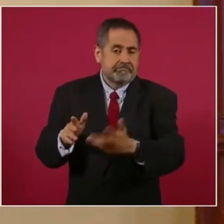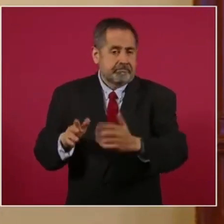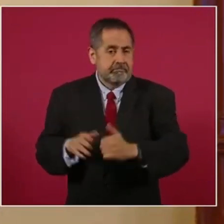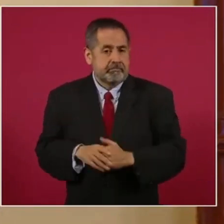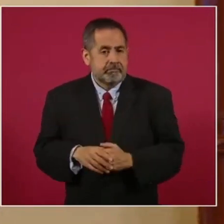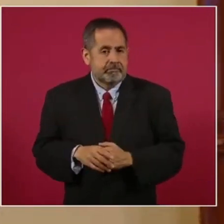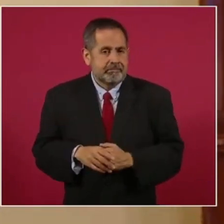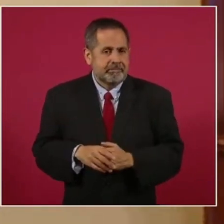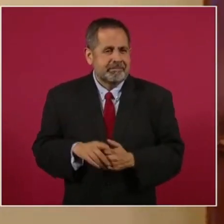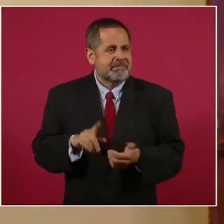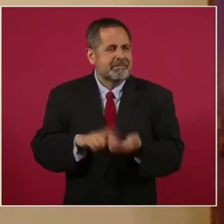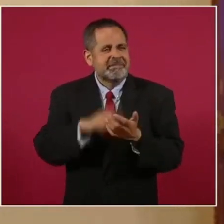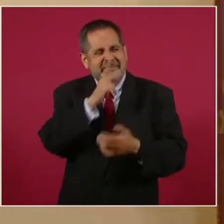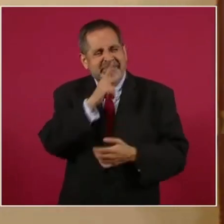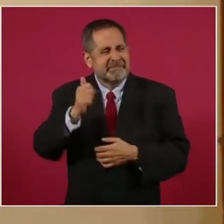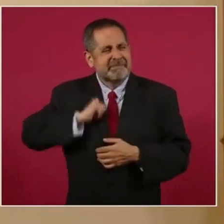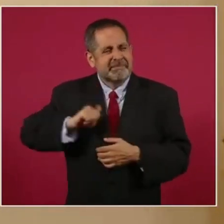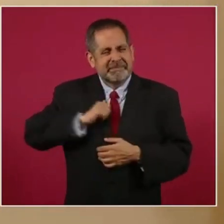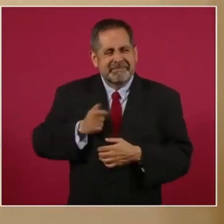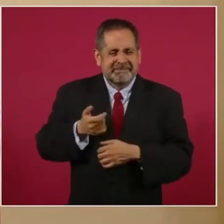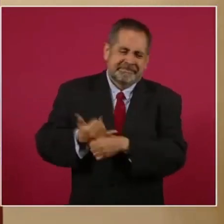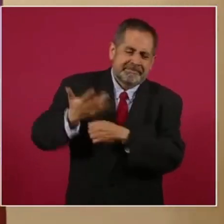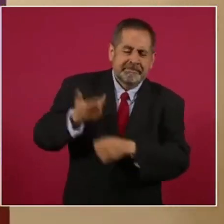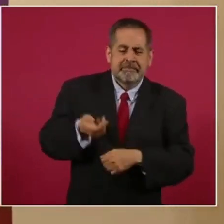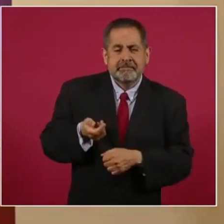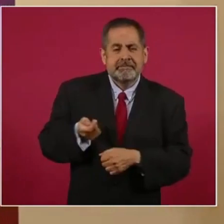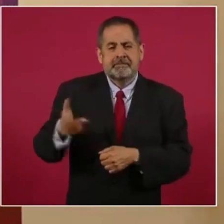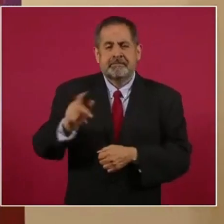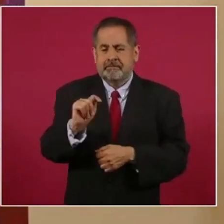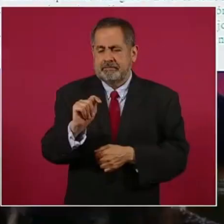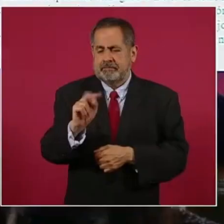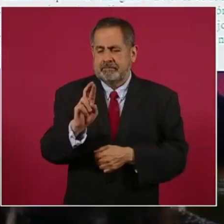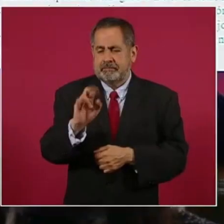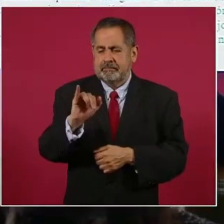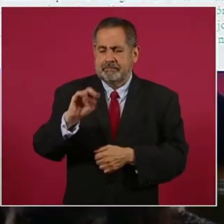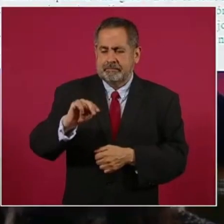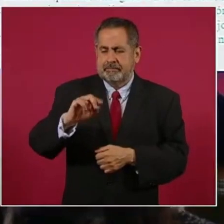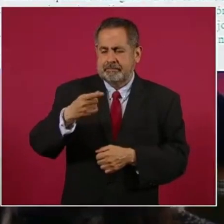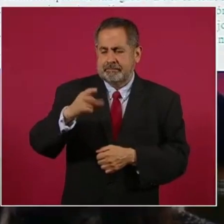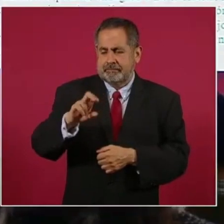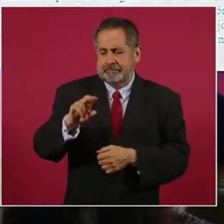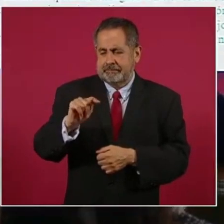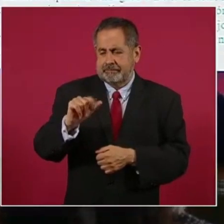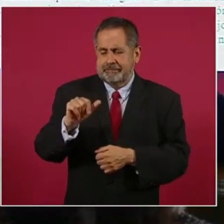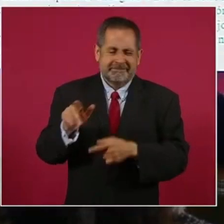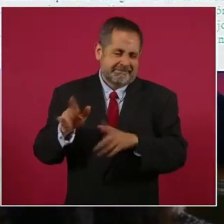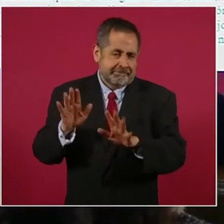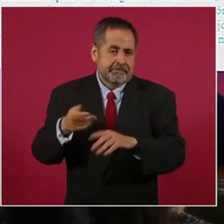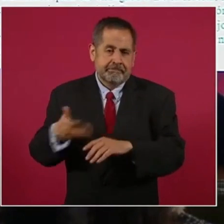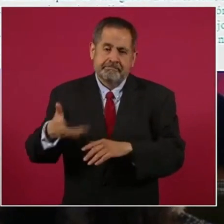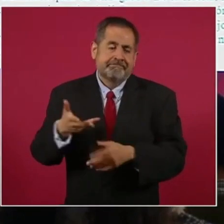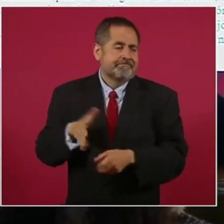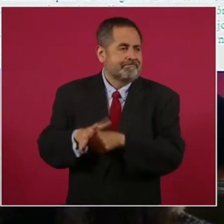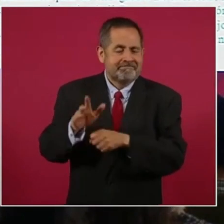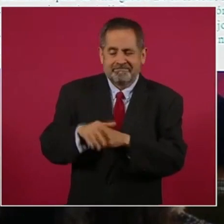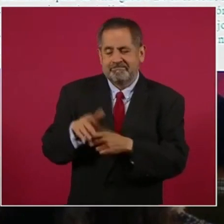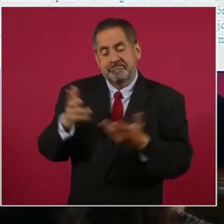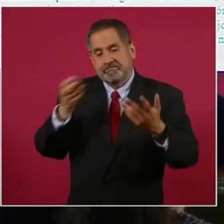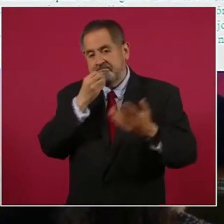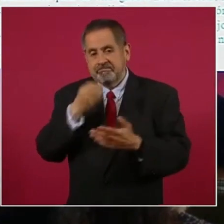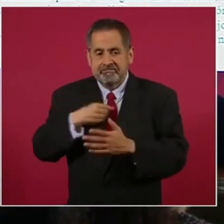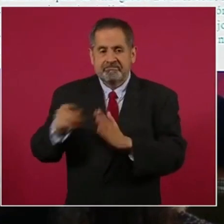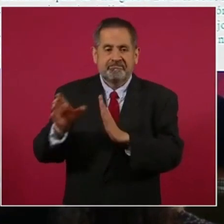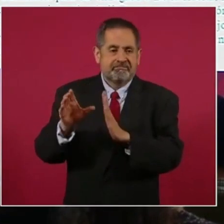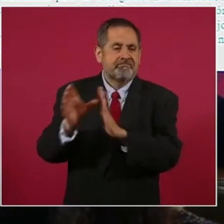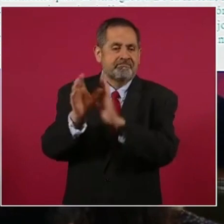la palabra trinqueta del artículo, pero desgraciadamente ya existe en el cuerpo de